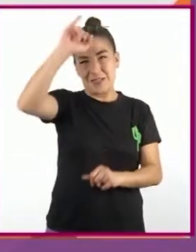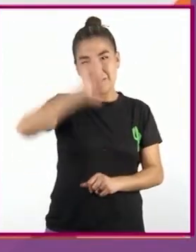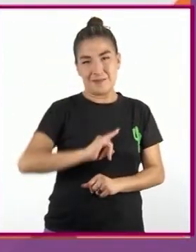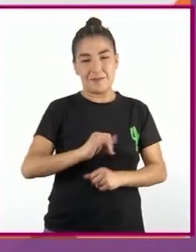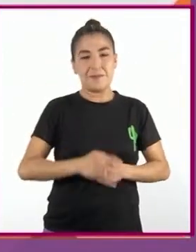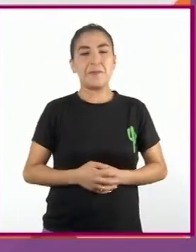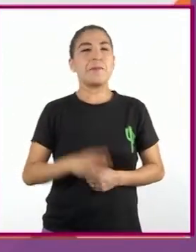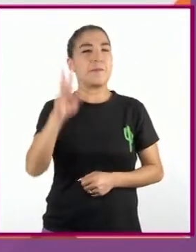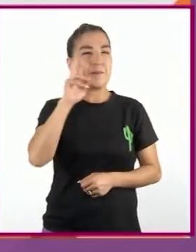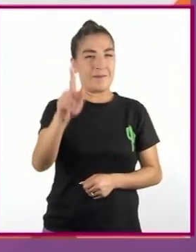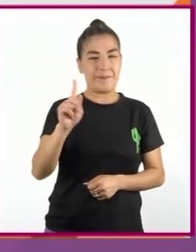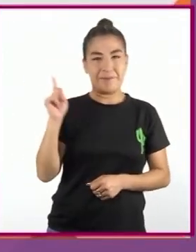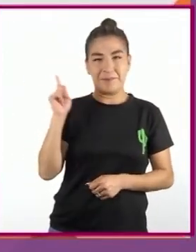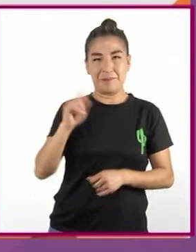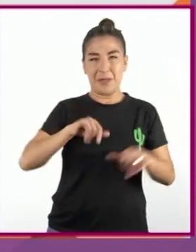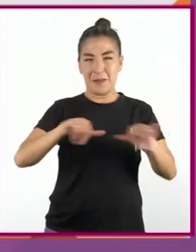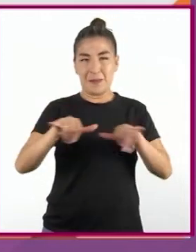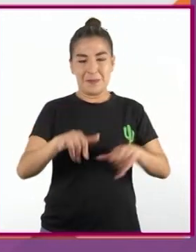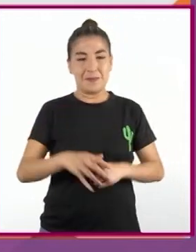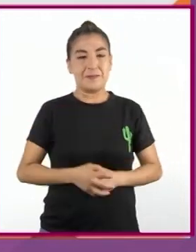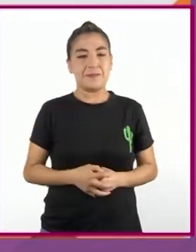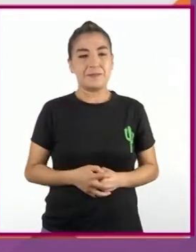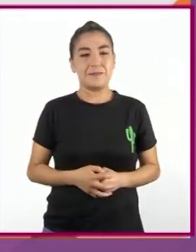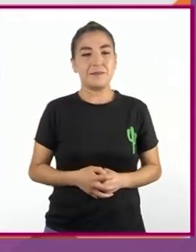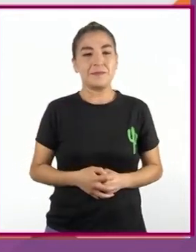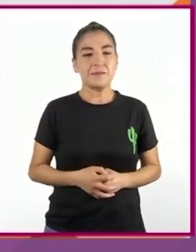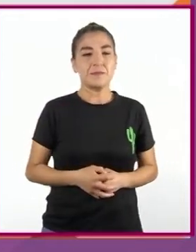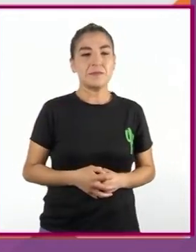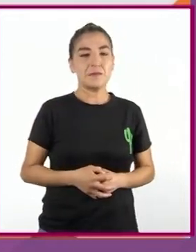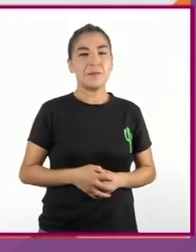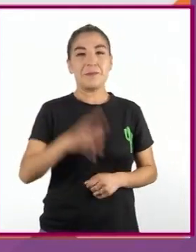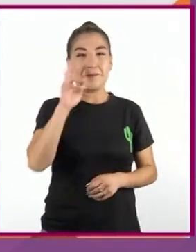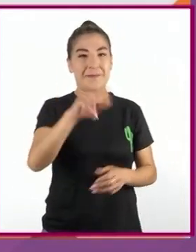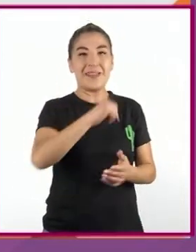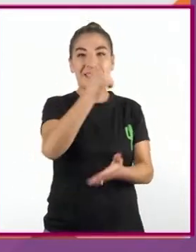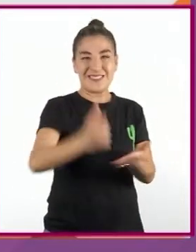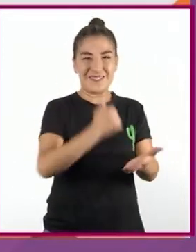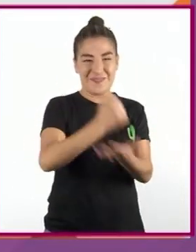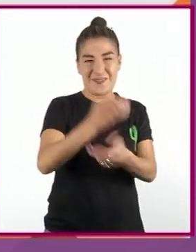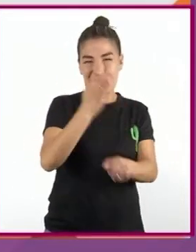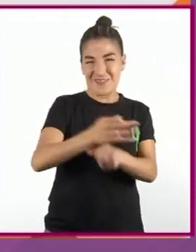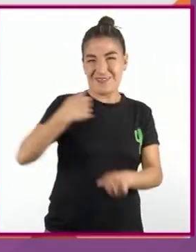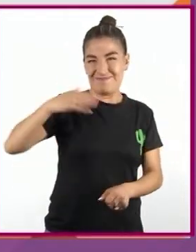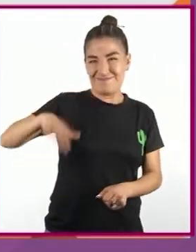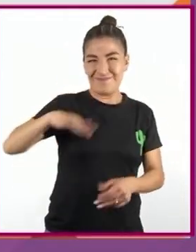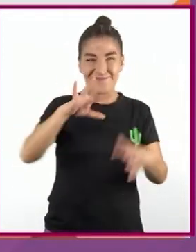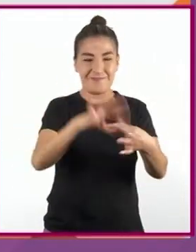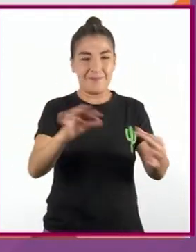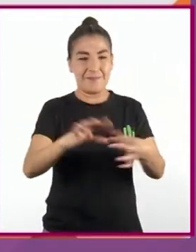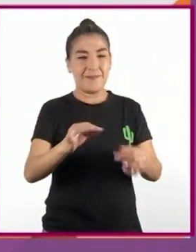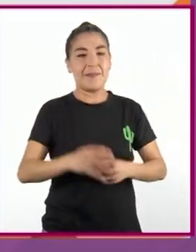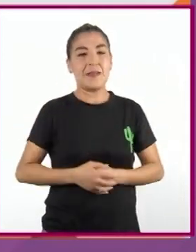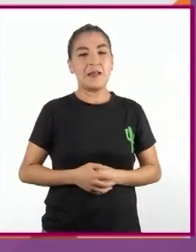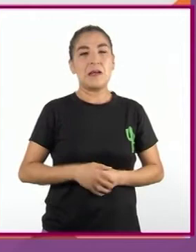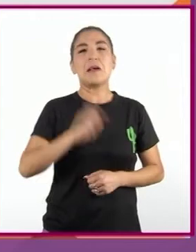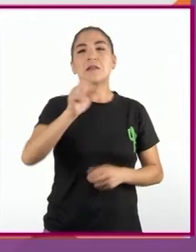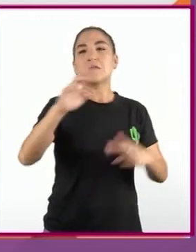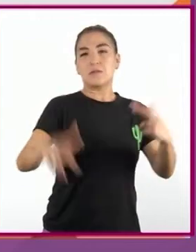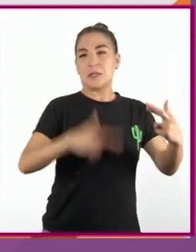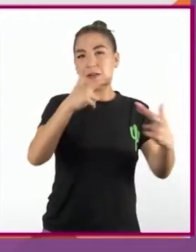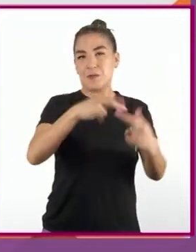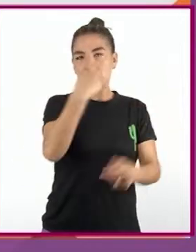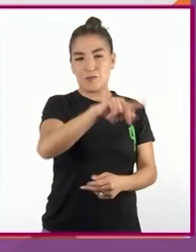Si observamos el siguiente mapa, podemos ubicar que las ciudades antes mencionadas también pertenecen a la región del